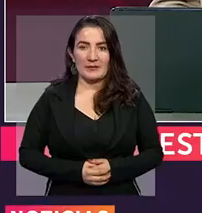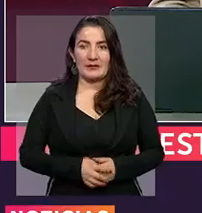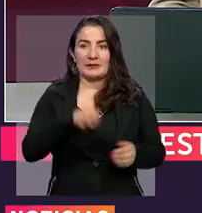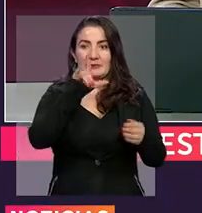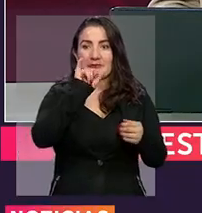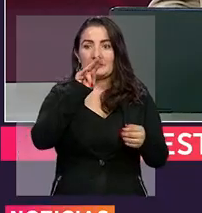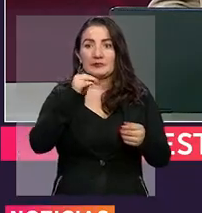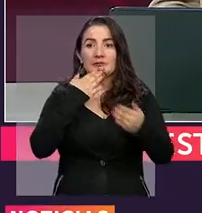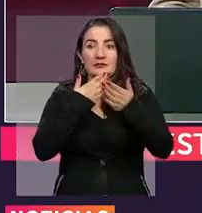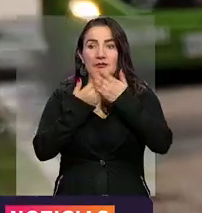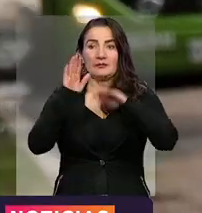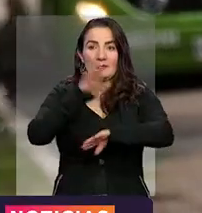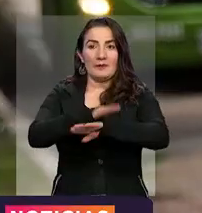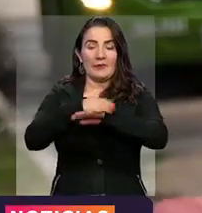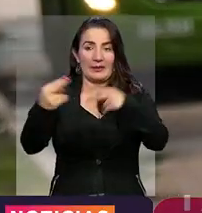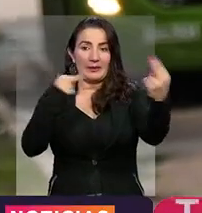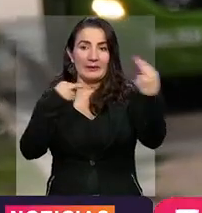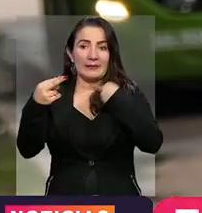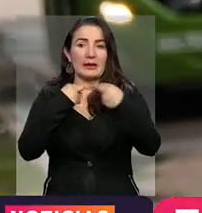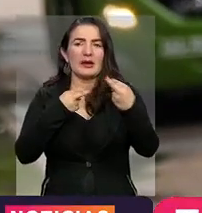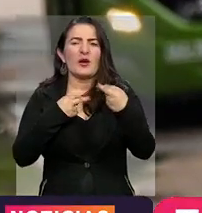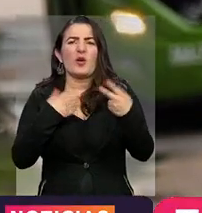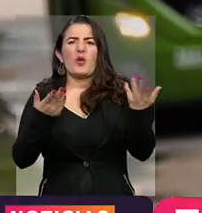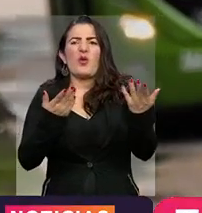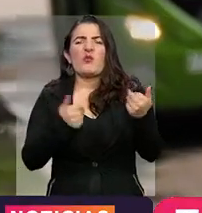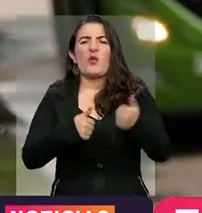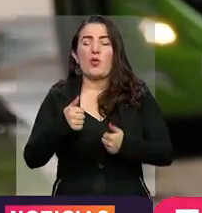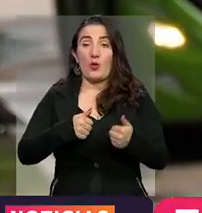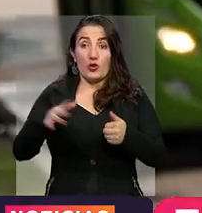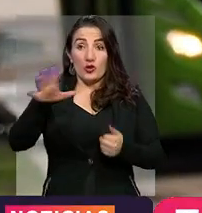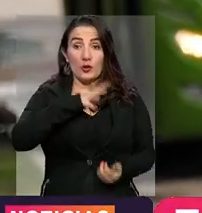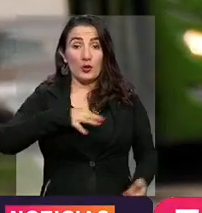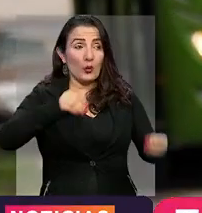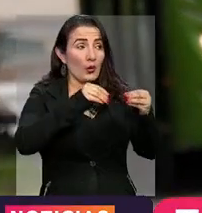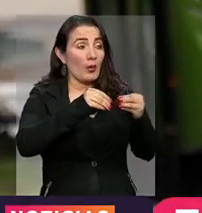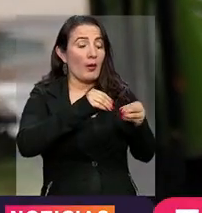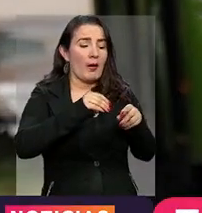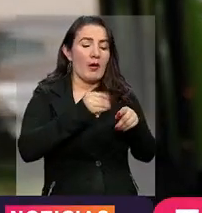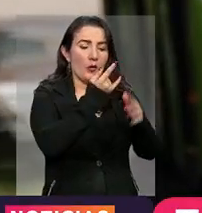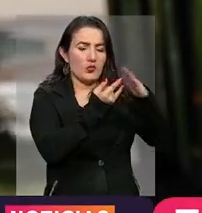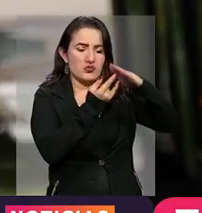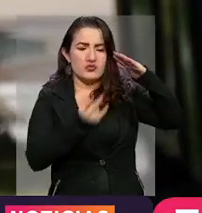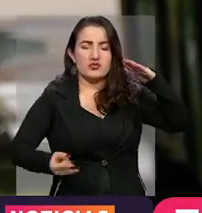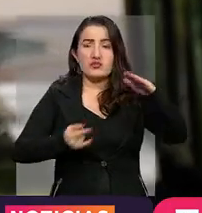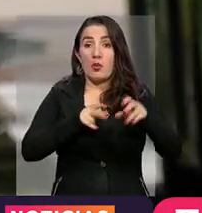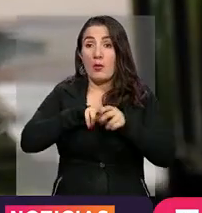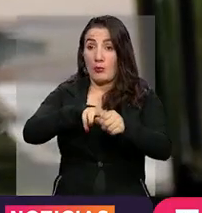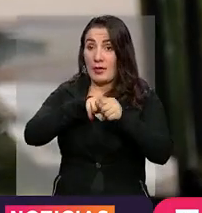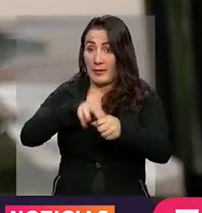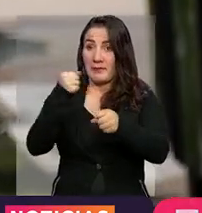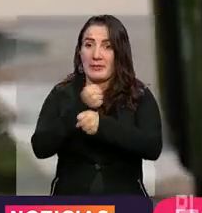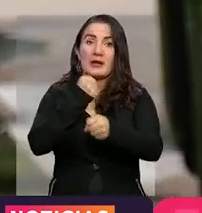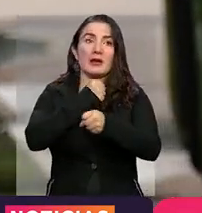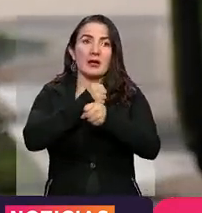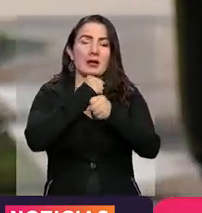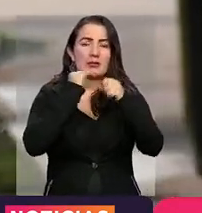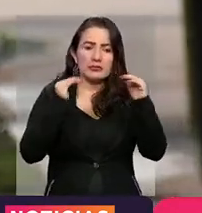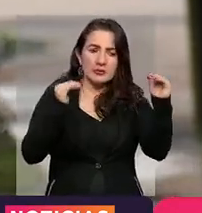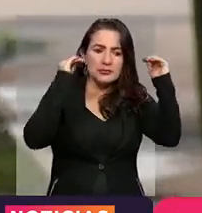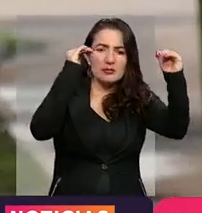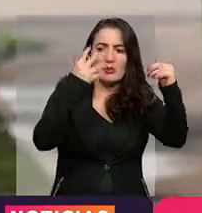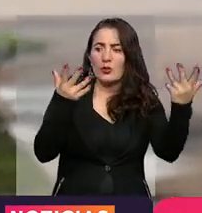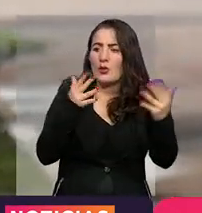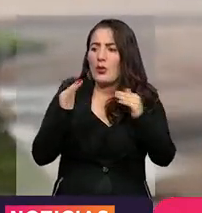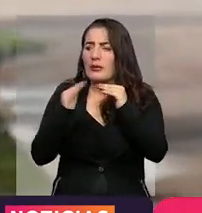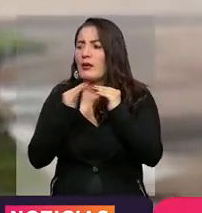Lina y televidentes, buenas tardes. Pues consiste básicamente en que a través de una aplicación móvil los empleados de estas grandes empresas sabrán dónde viven